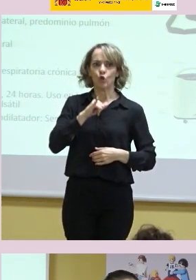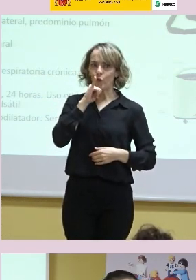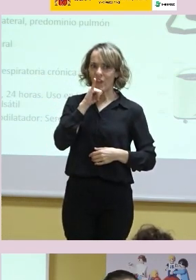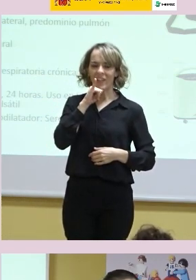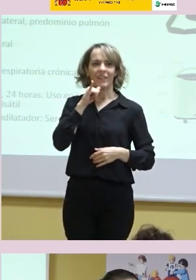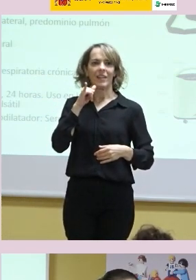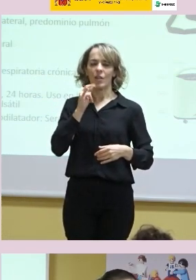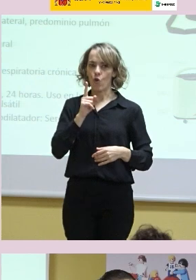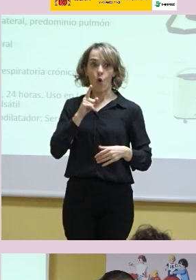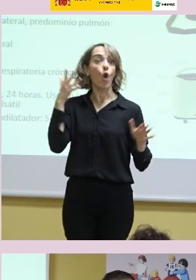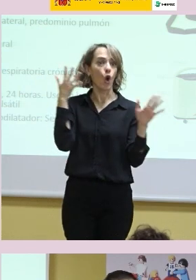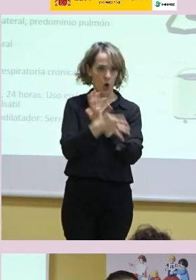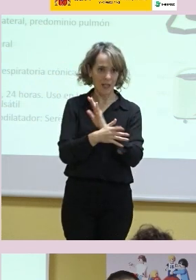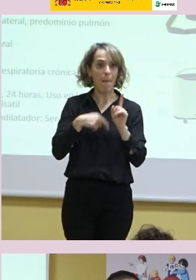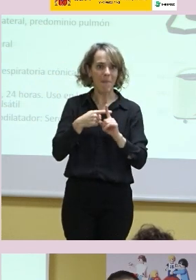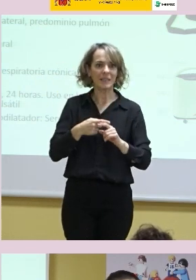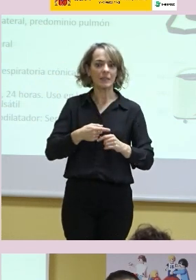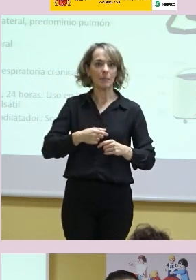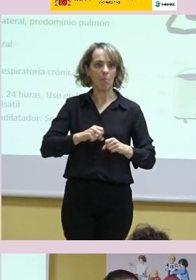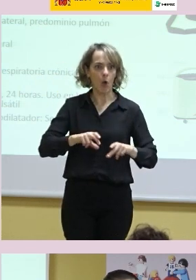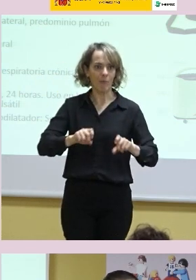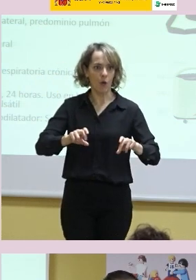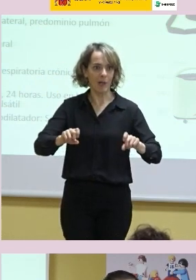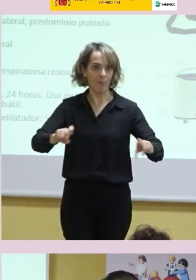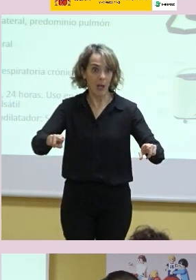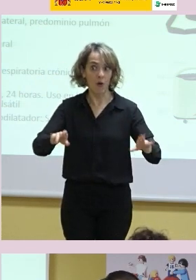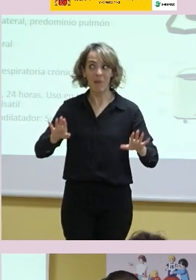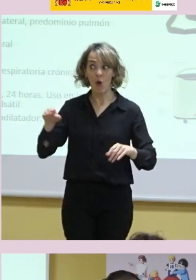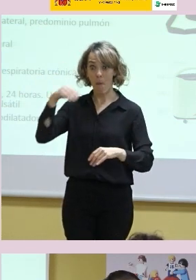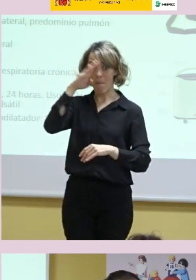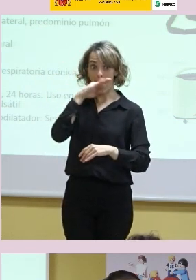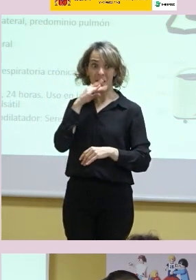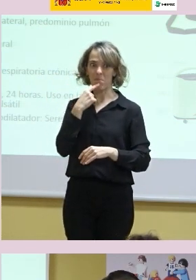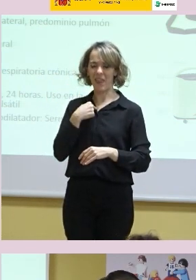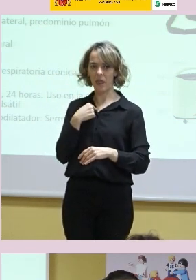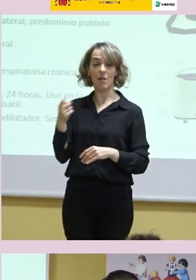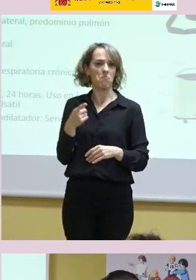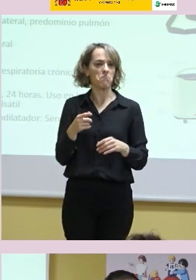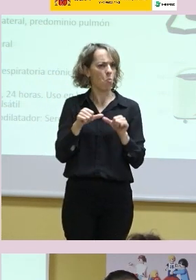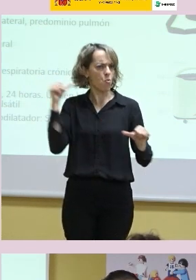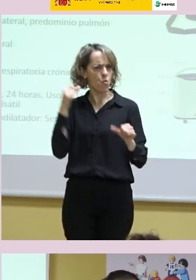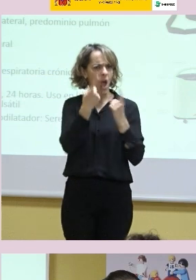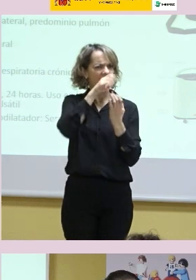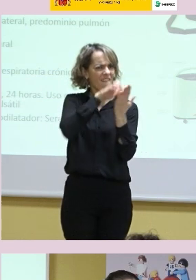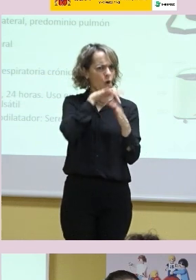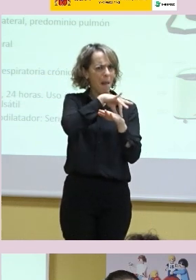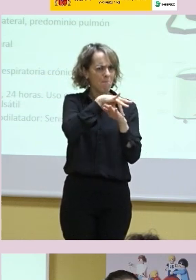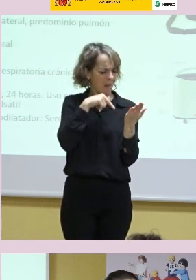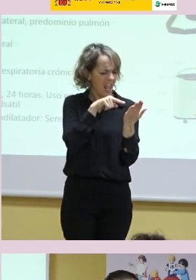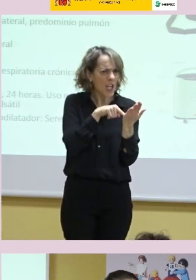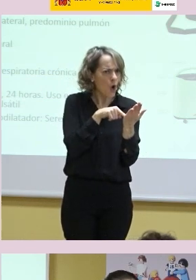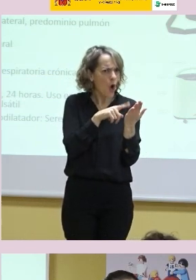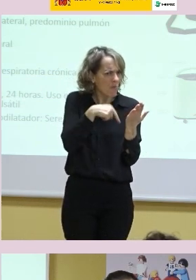agudizada, pero los padres me indican que ellos nunca habían visto en los informes médicos de su hijo que